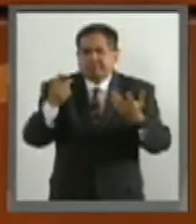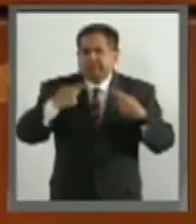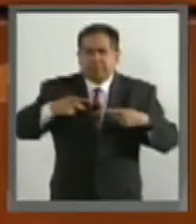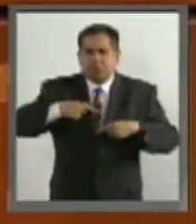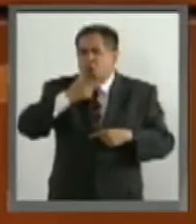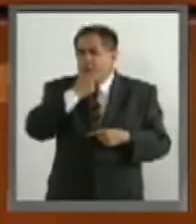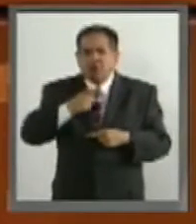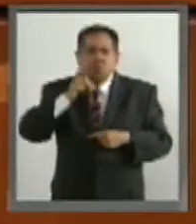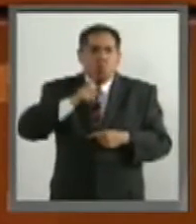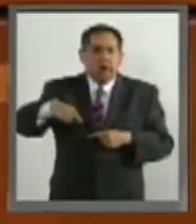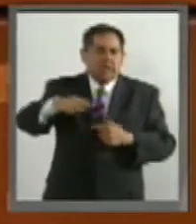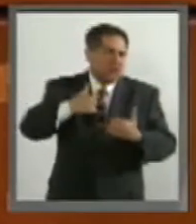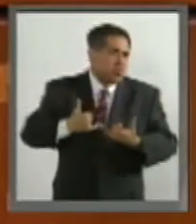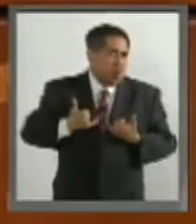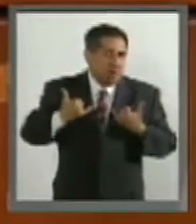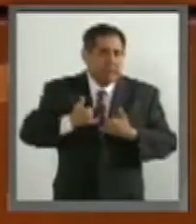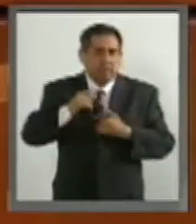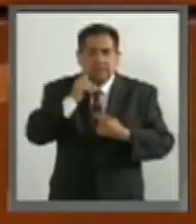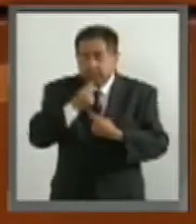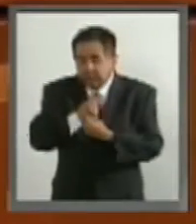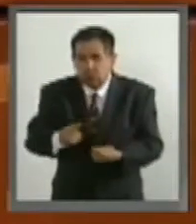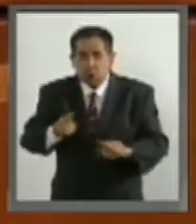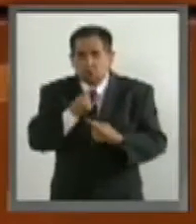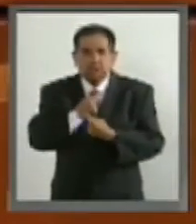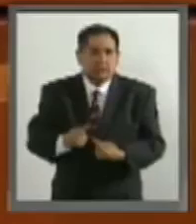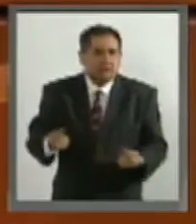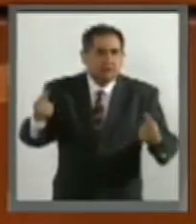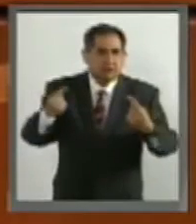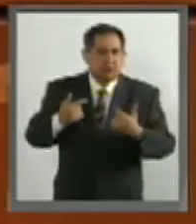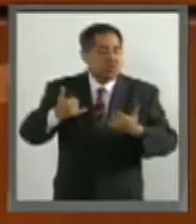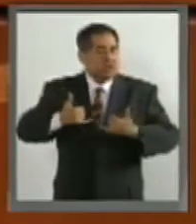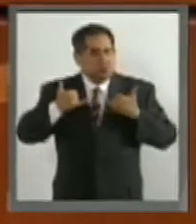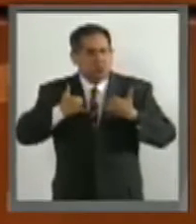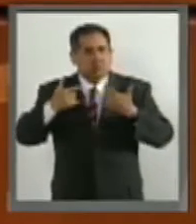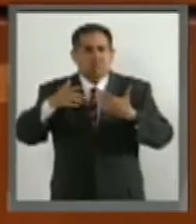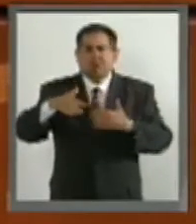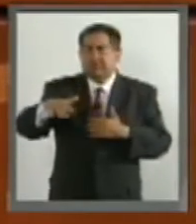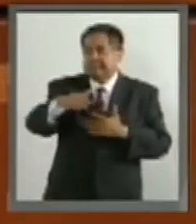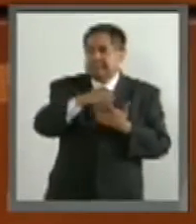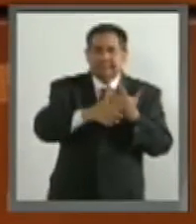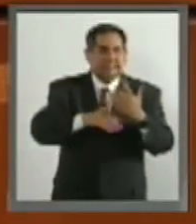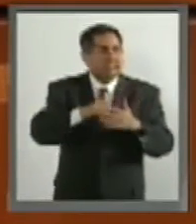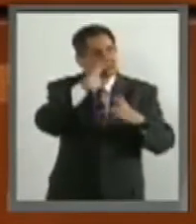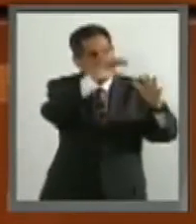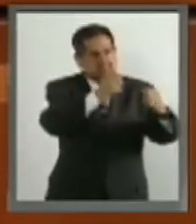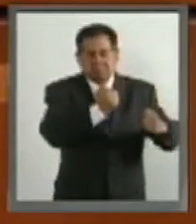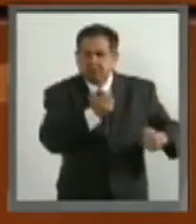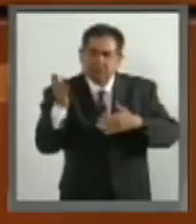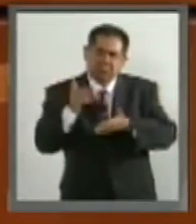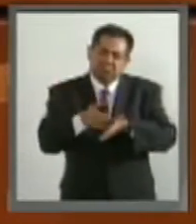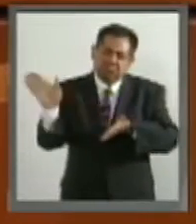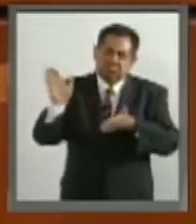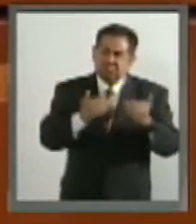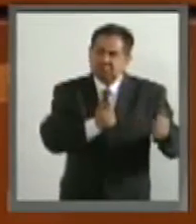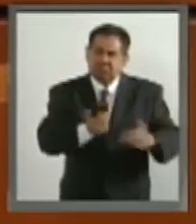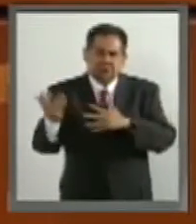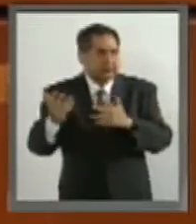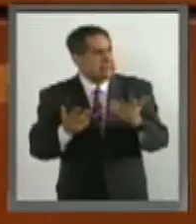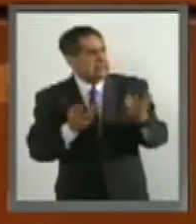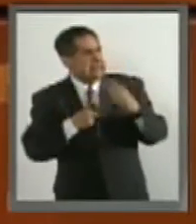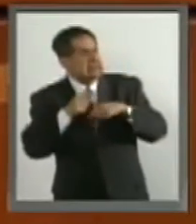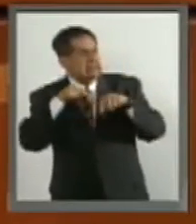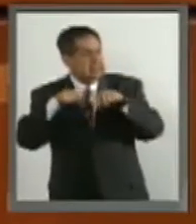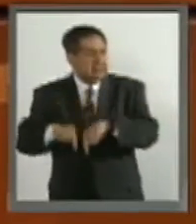hombres y mujeres jóvenes, niñas y niños, adolescentes que serán expulsados de Estados Unidos